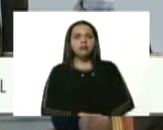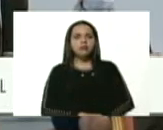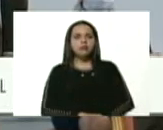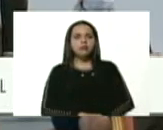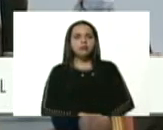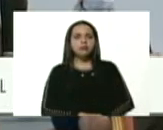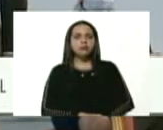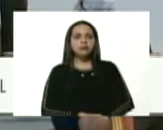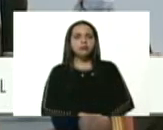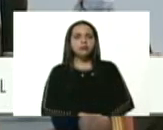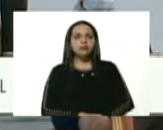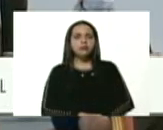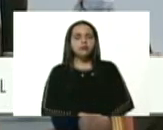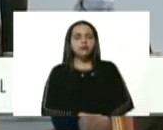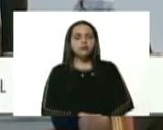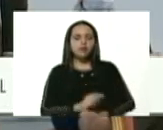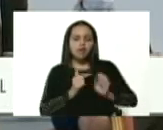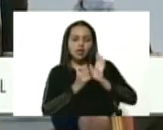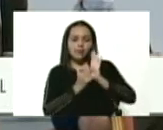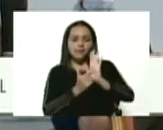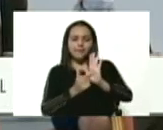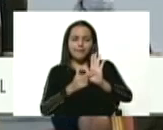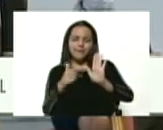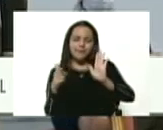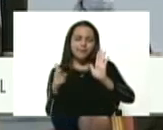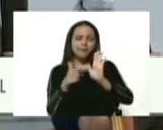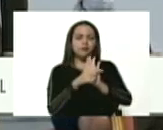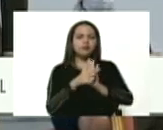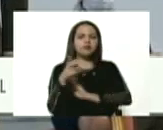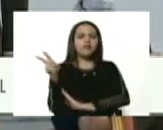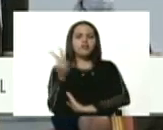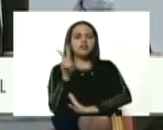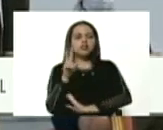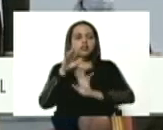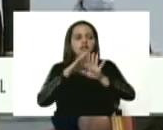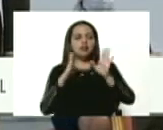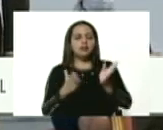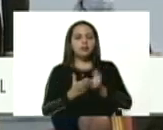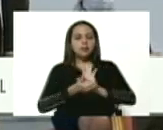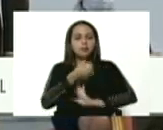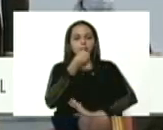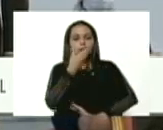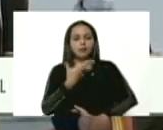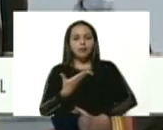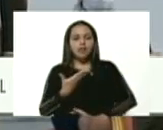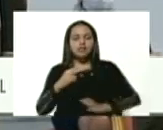La marca de Venezuela en el mundo, la más hermosa, la más grande, es decir, Bolívar,